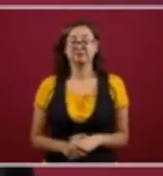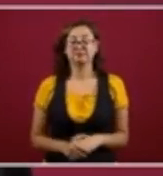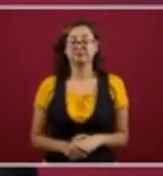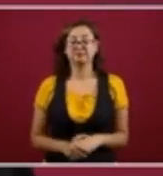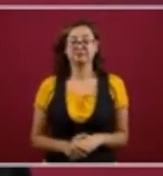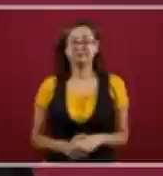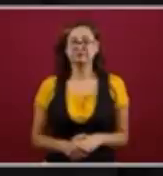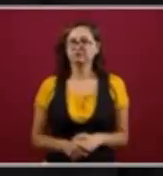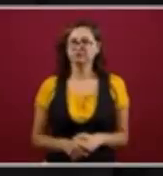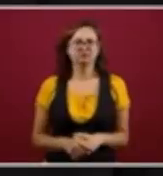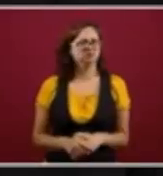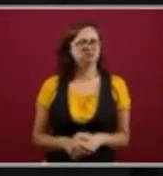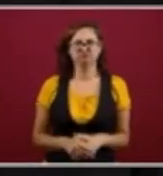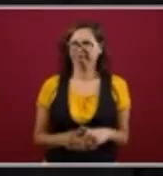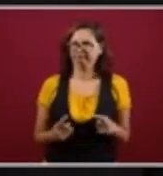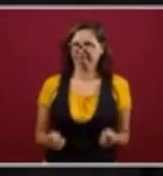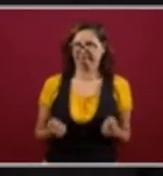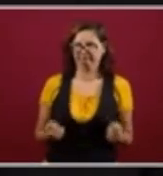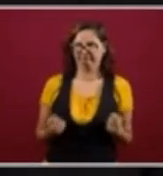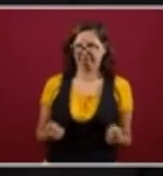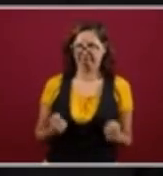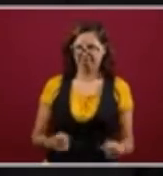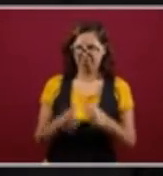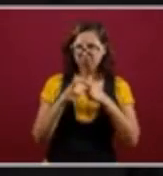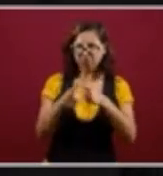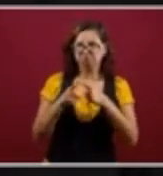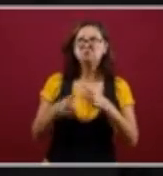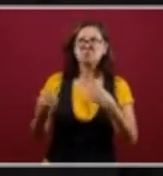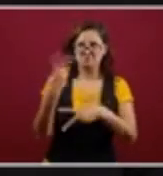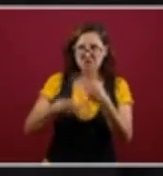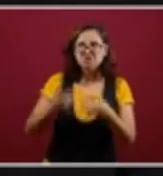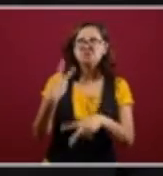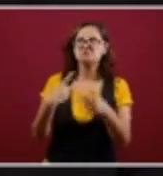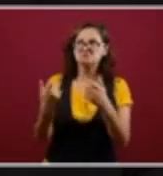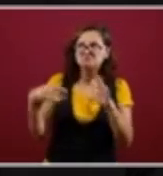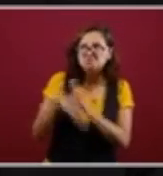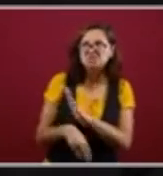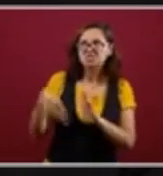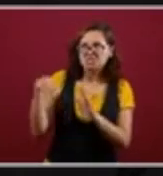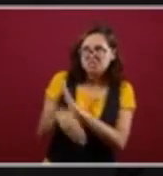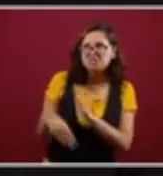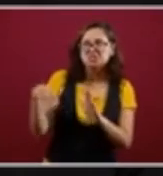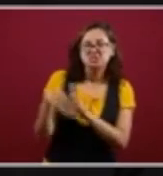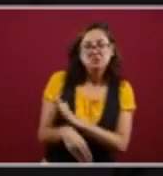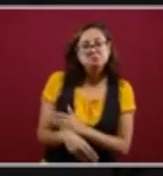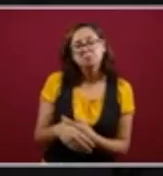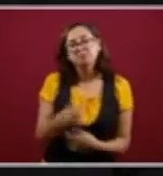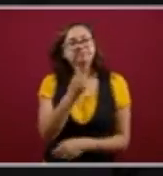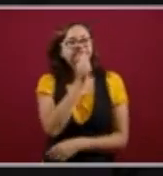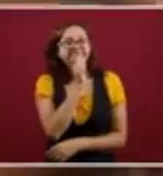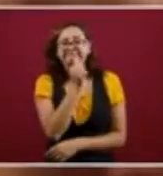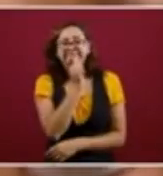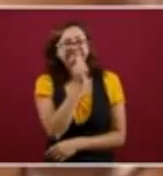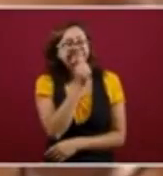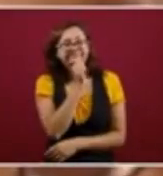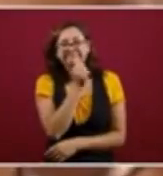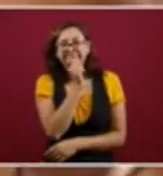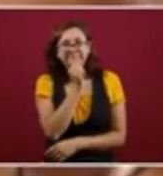Y le siguieron de que sí, ahí viene la recesión. Y no hubo recesión.